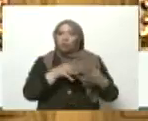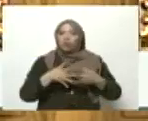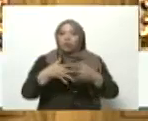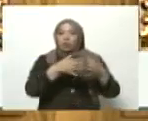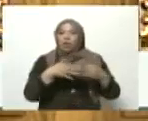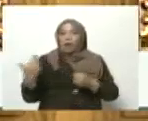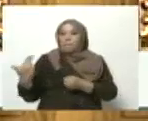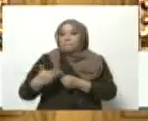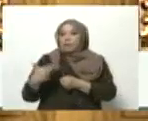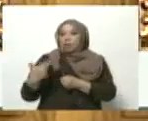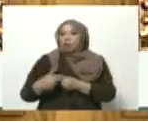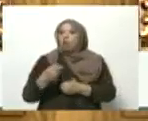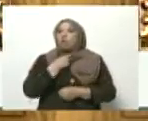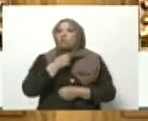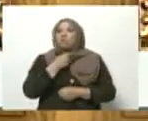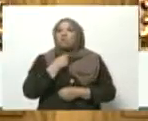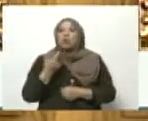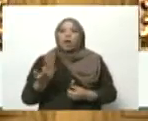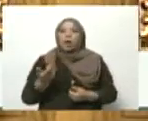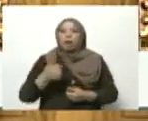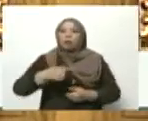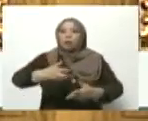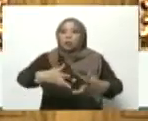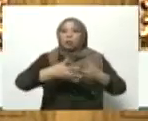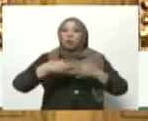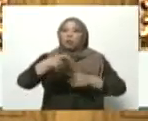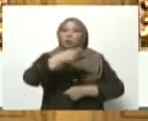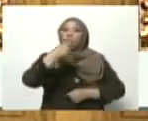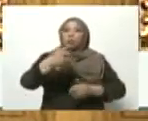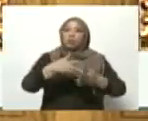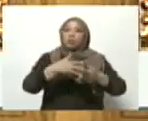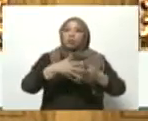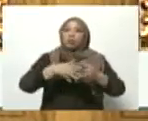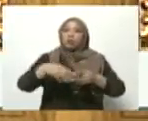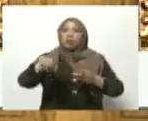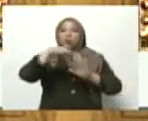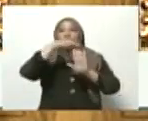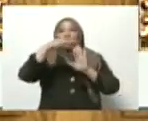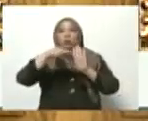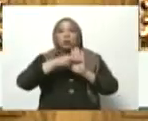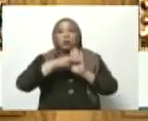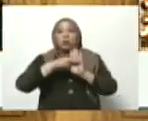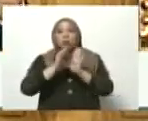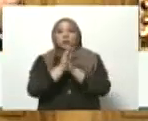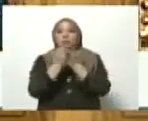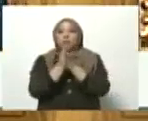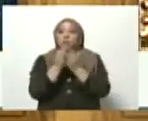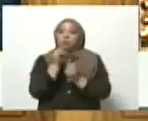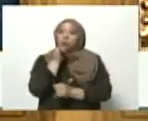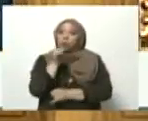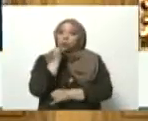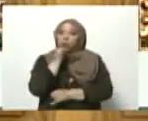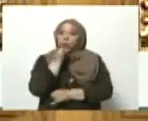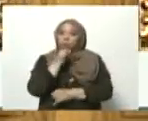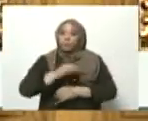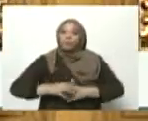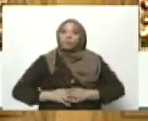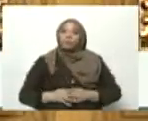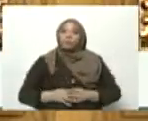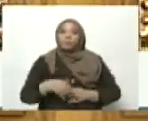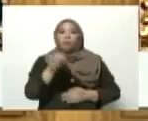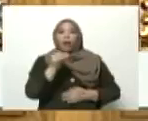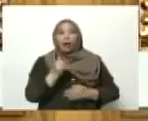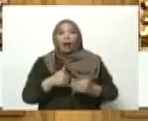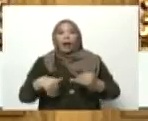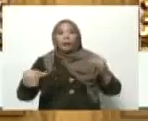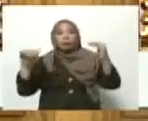nuestro y yo voy por el petróleo. Ese dato, muy importante, lo repite Mark Esper, tiene muchos aspectos en común, donde